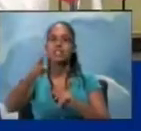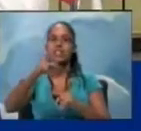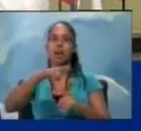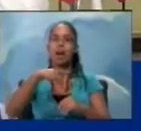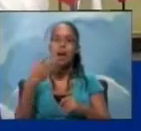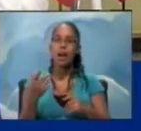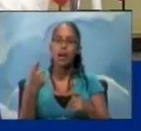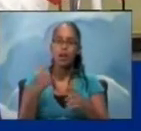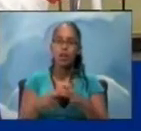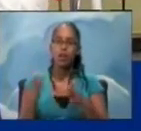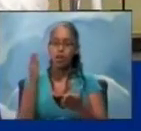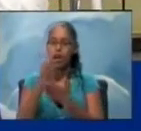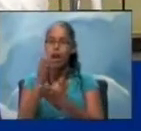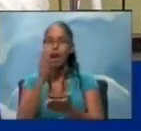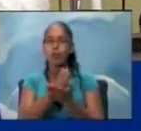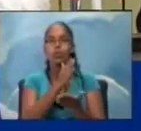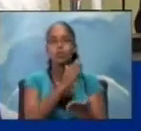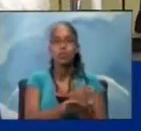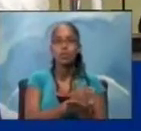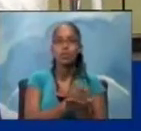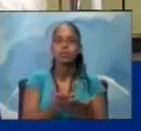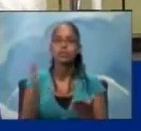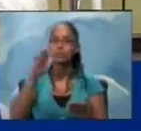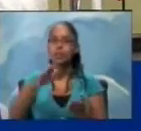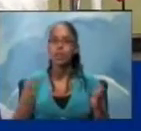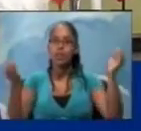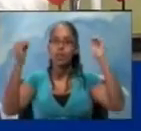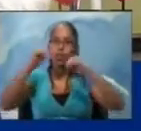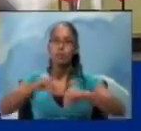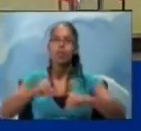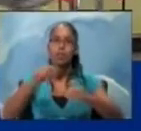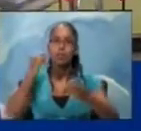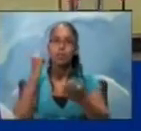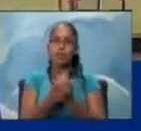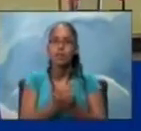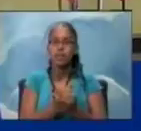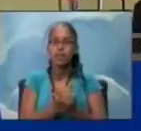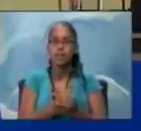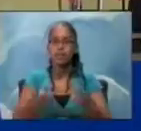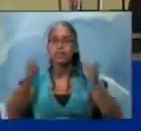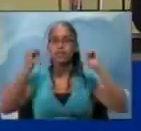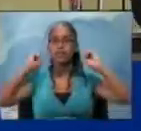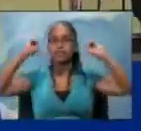los acusadores. ¿Estás de acuerdo, mi cielito? Amén.